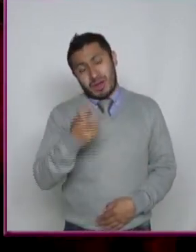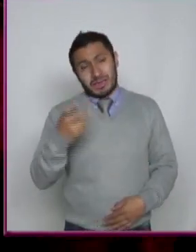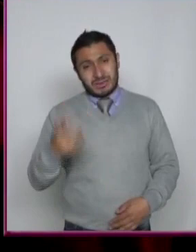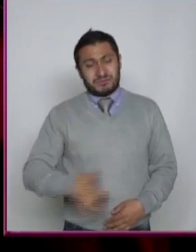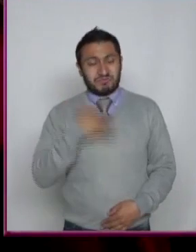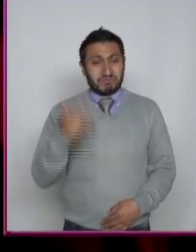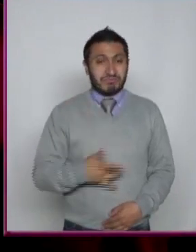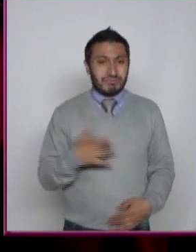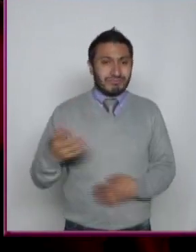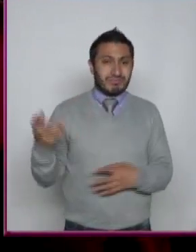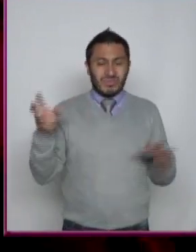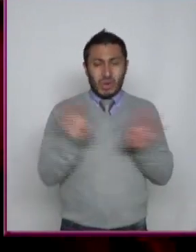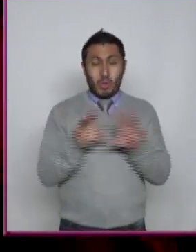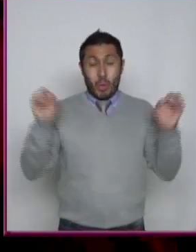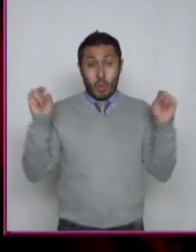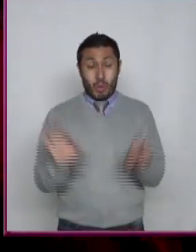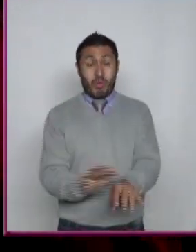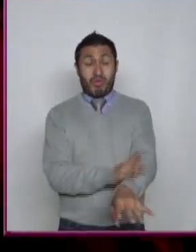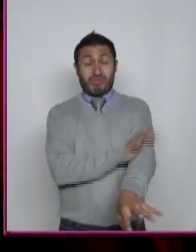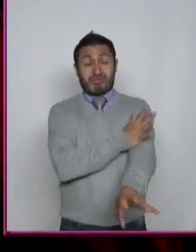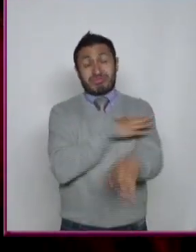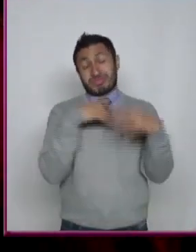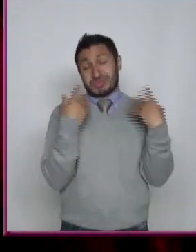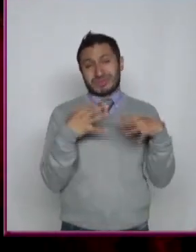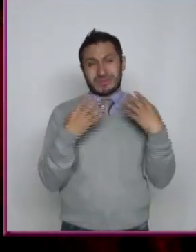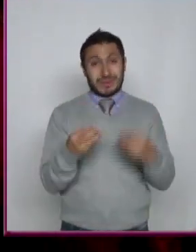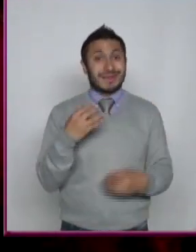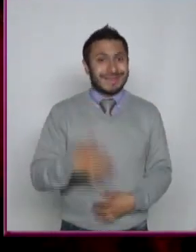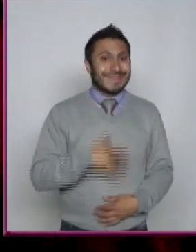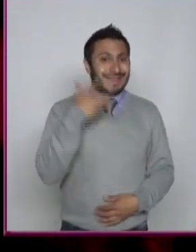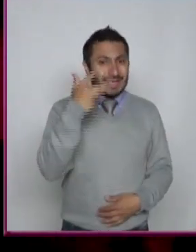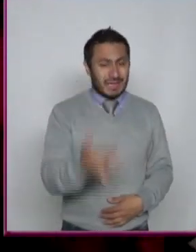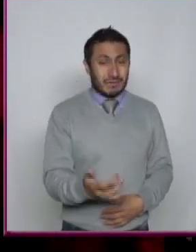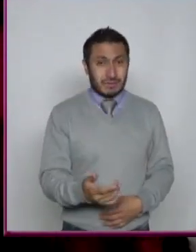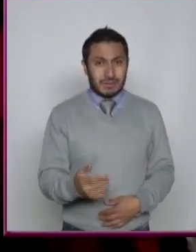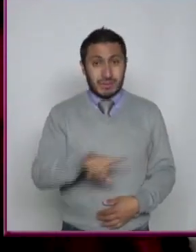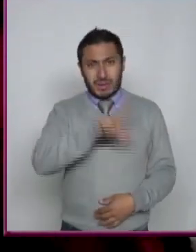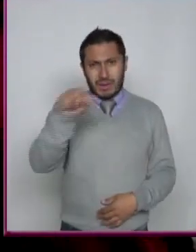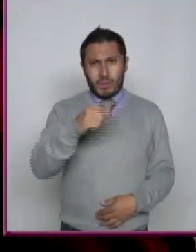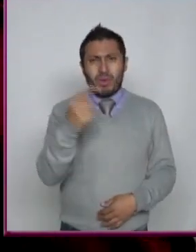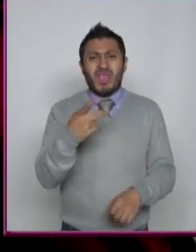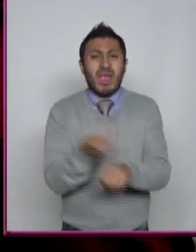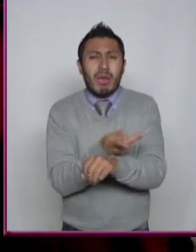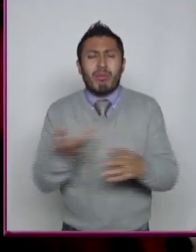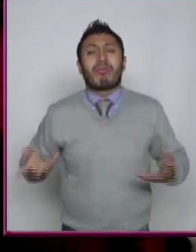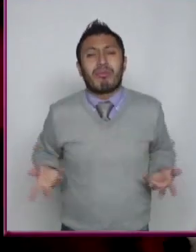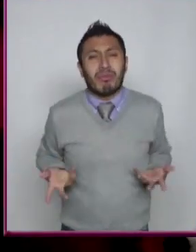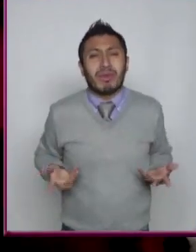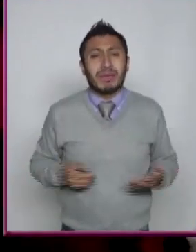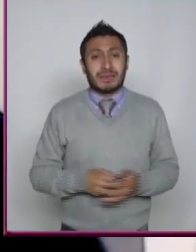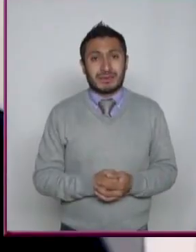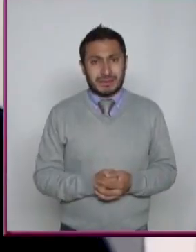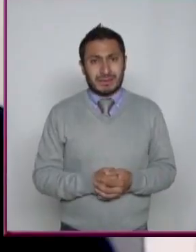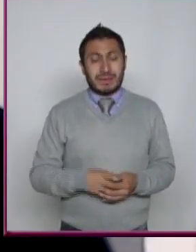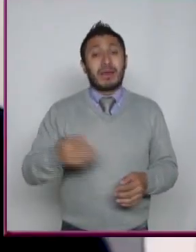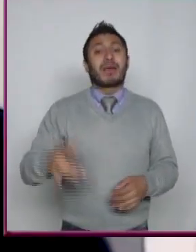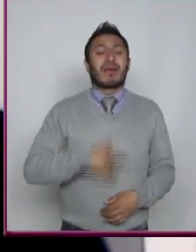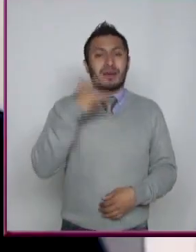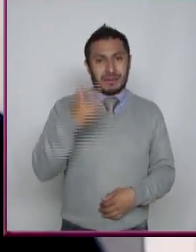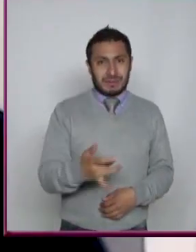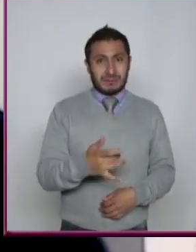tan abrumador de el enamoramiento, ¿qué sigue? El